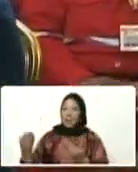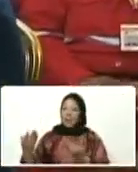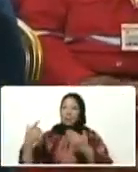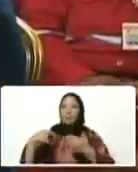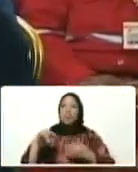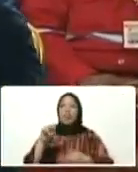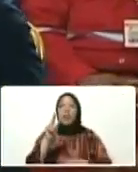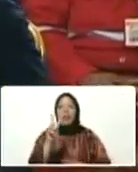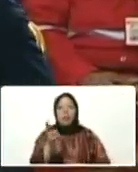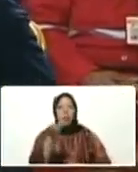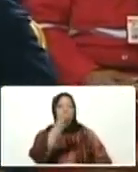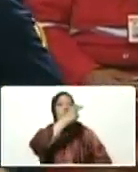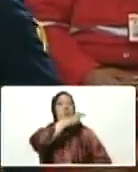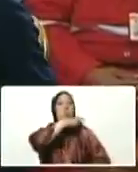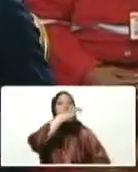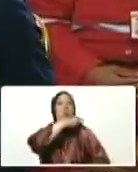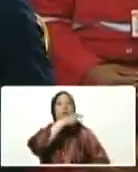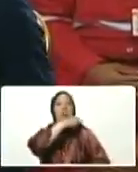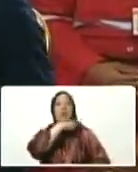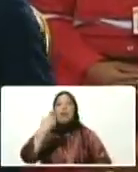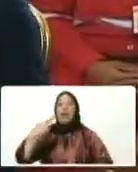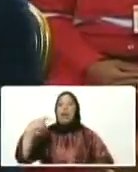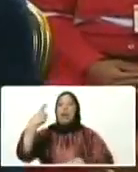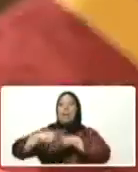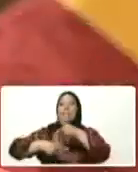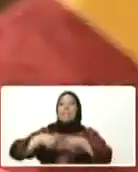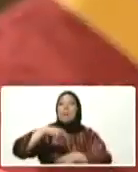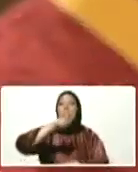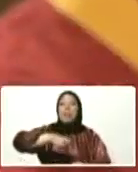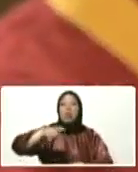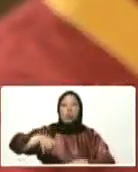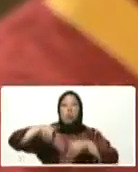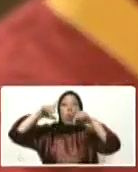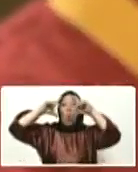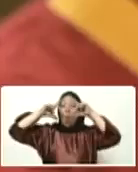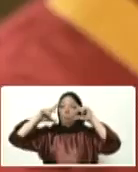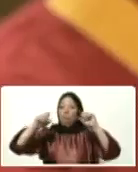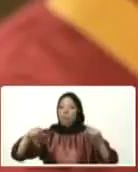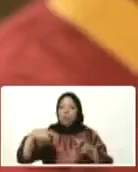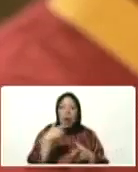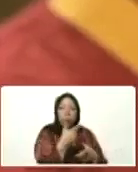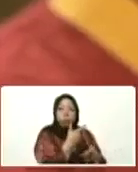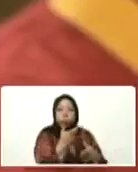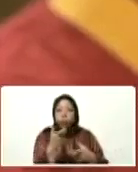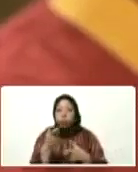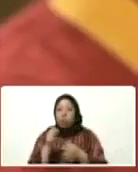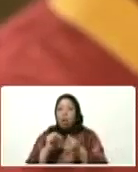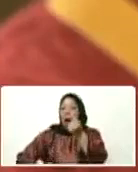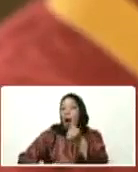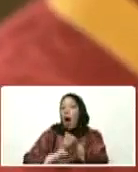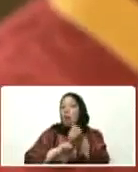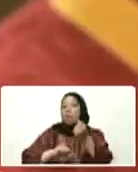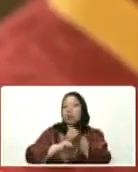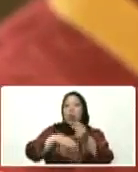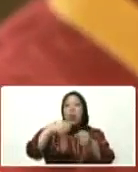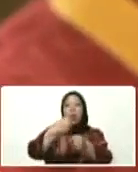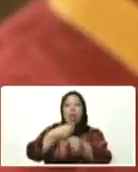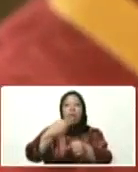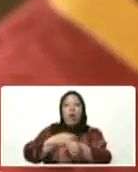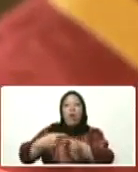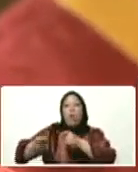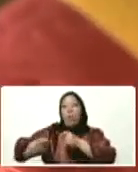clase precursor al personal de bomberos pertenecientes a Petróleos de Venezuela, quienes apoyaron en las labores de control del